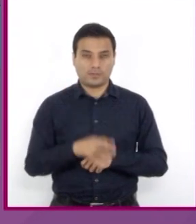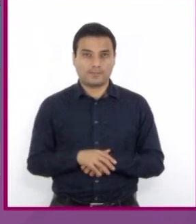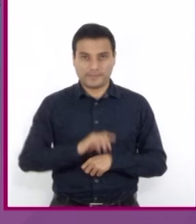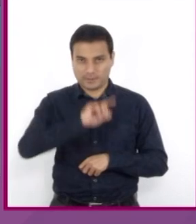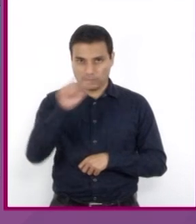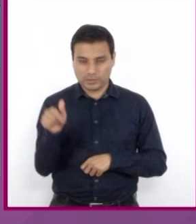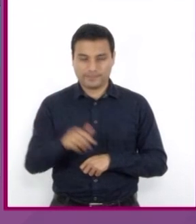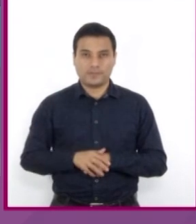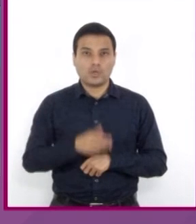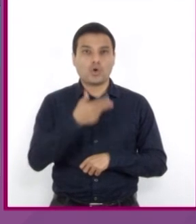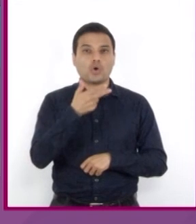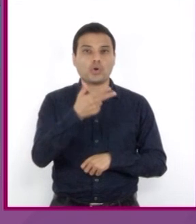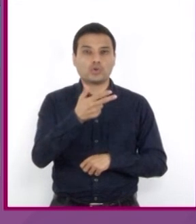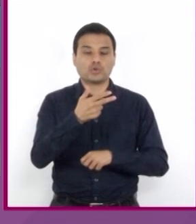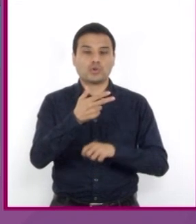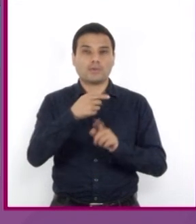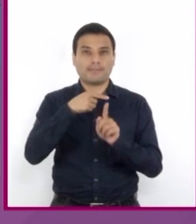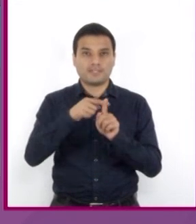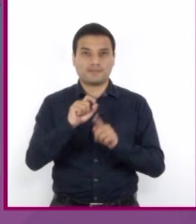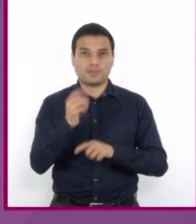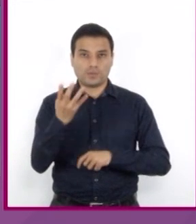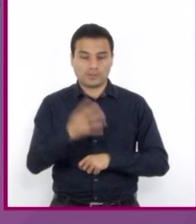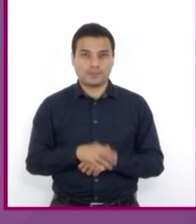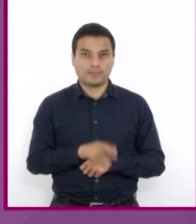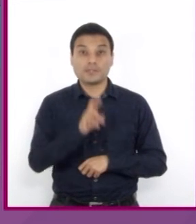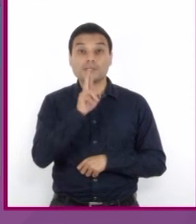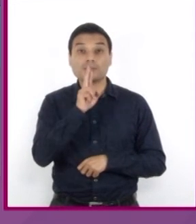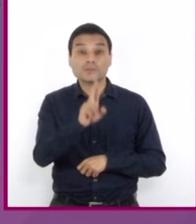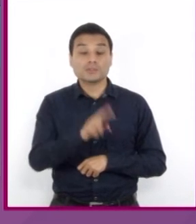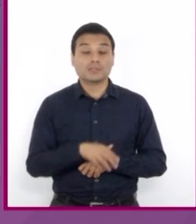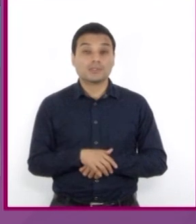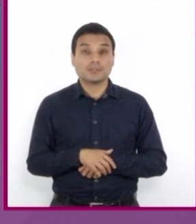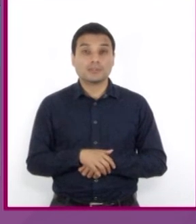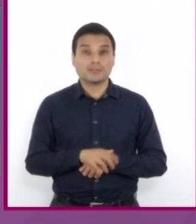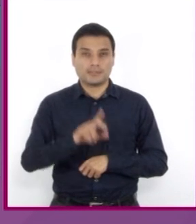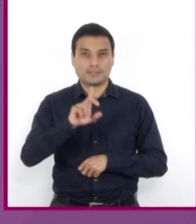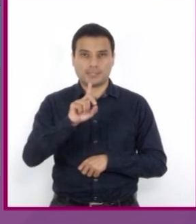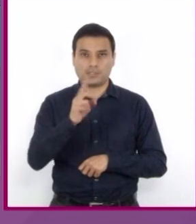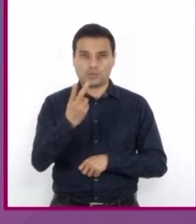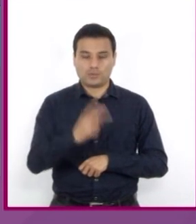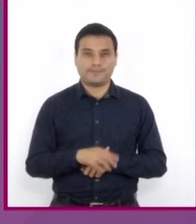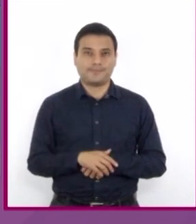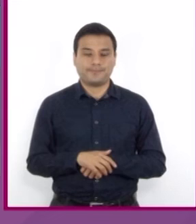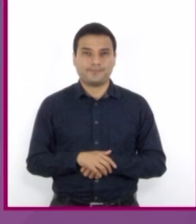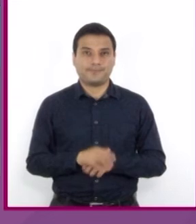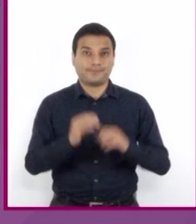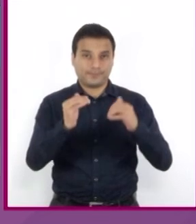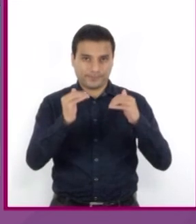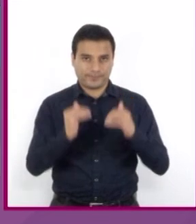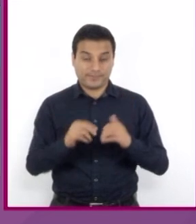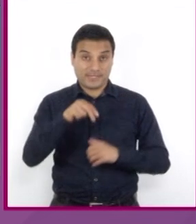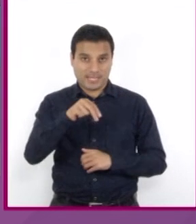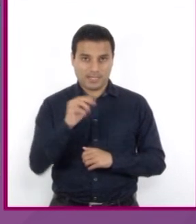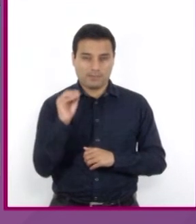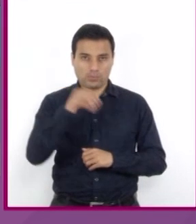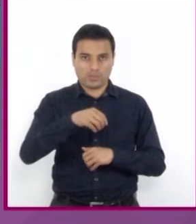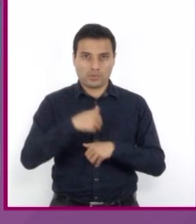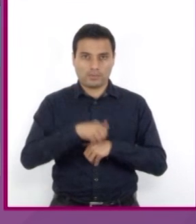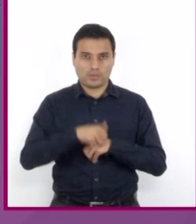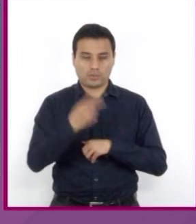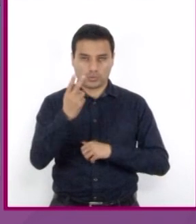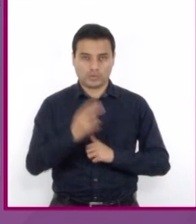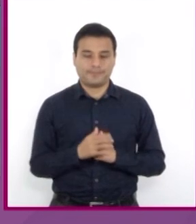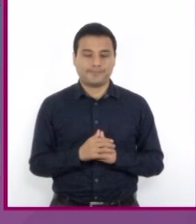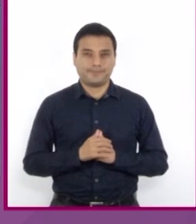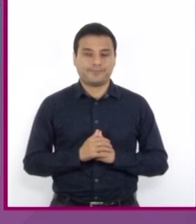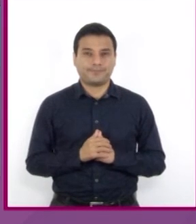queda 8 más 24, obtenemos como resultado 32. Cuando n es igual a 2, se